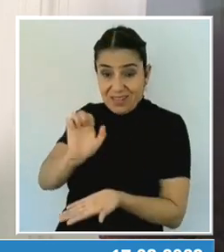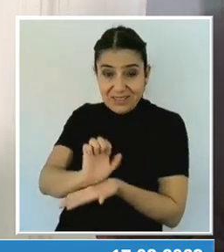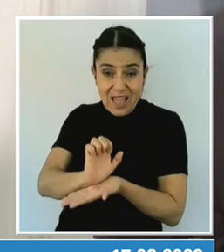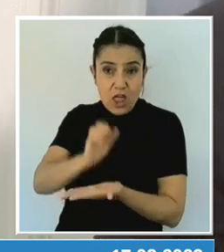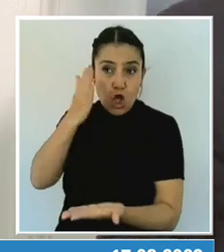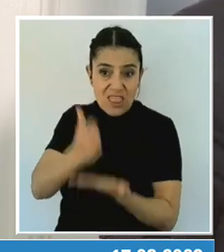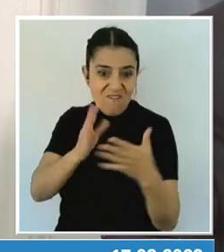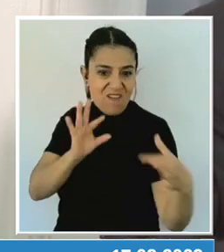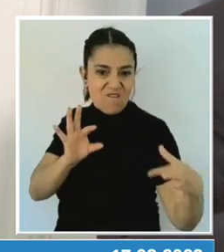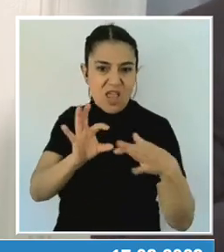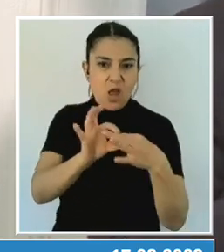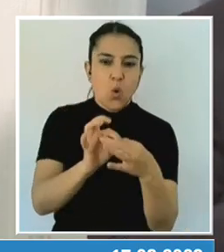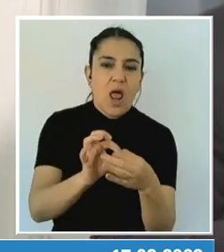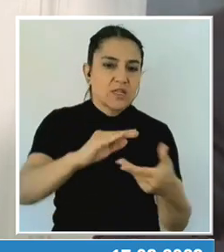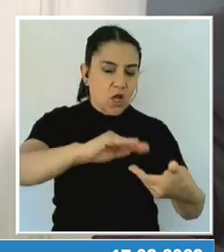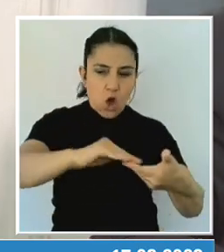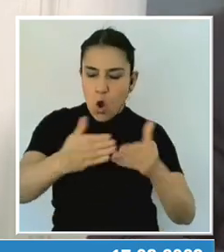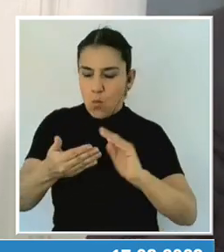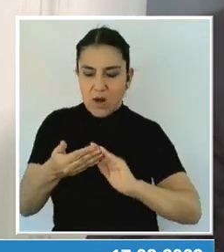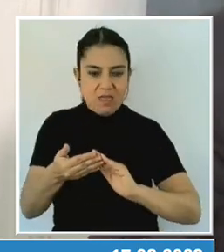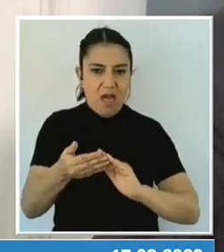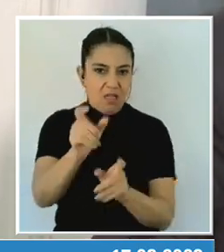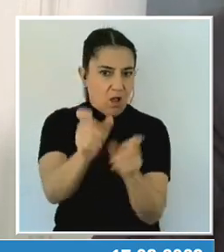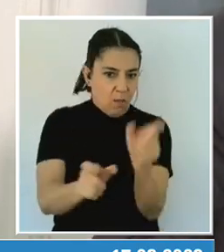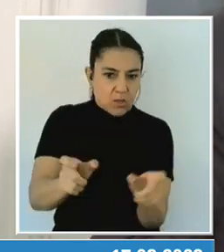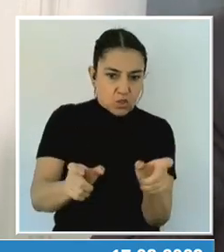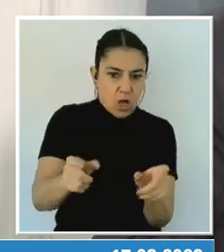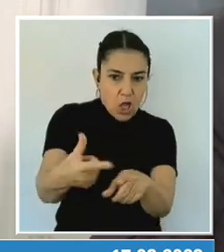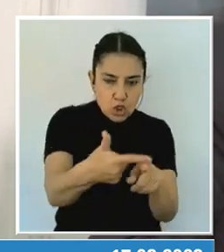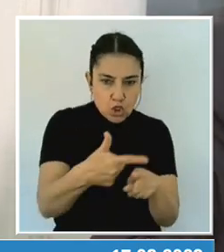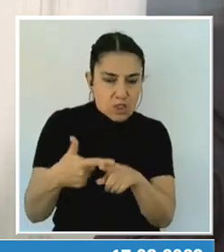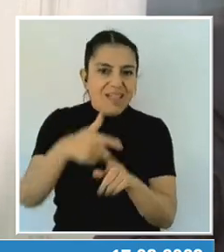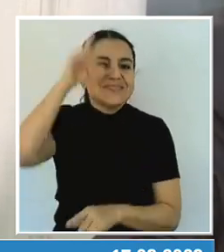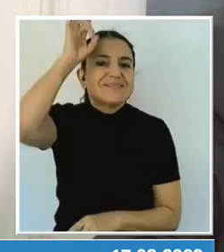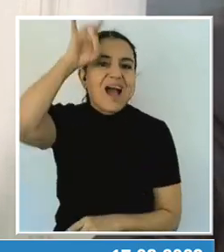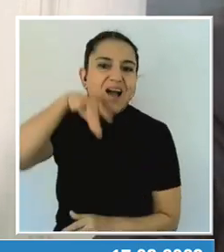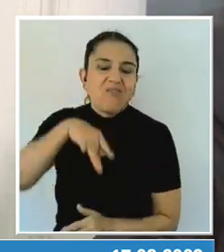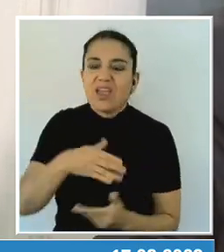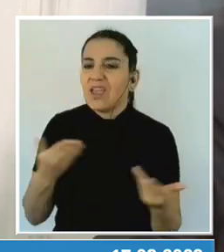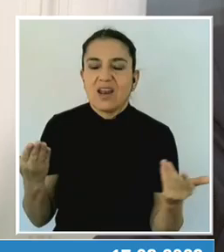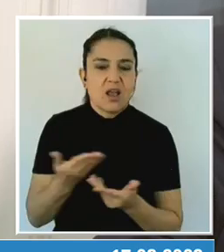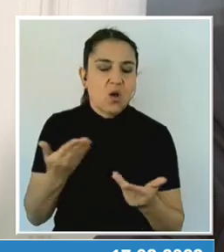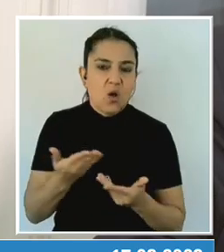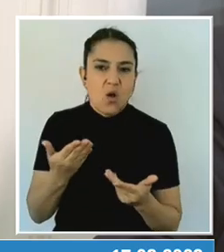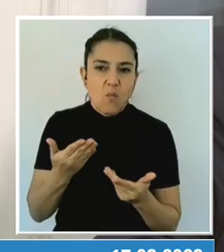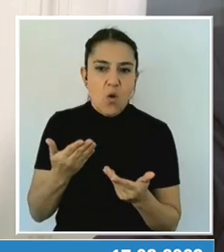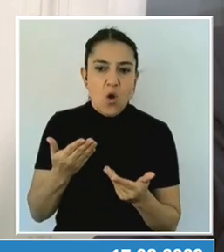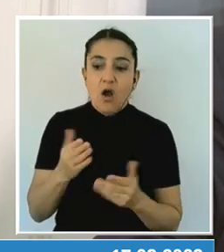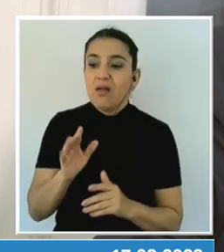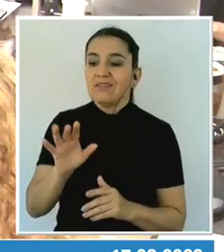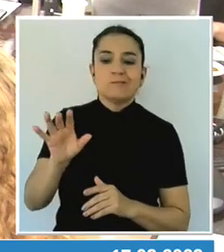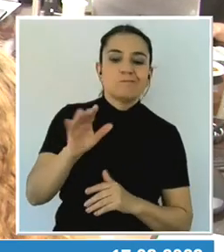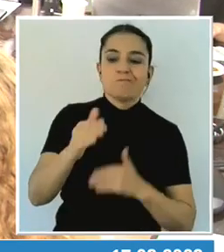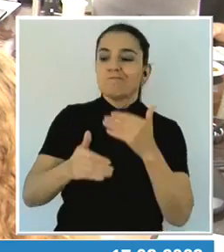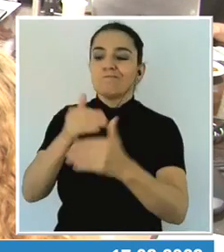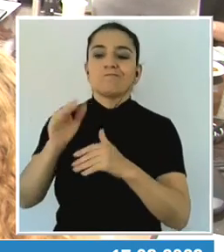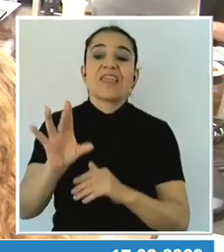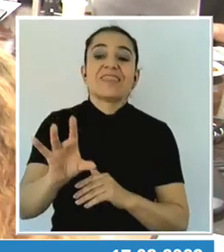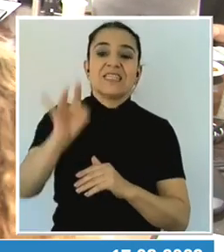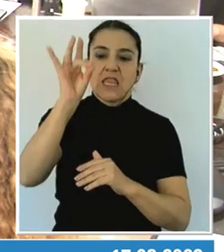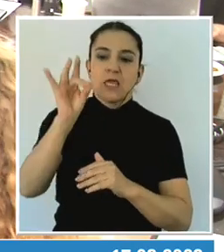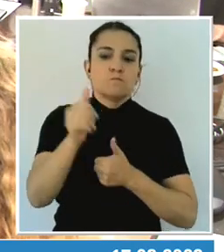vincularse con las comunidades, con la sociedad, para saber hacia dónde tiene que tomar la decisión rectora.